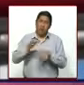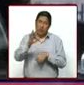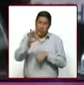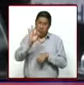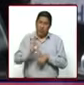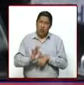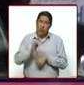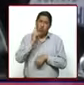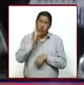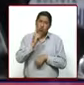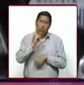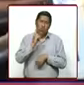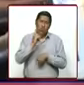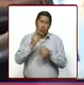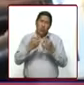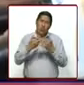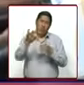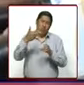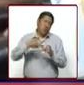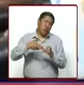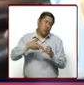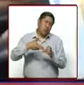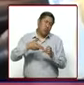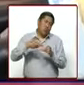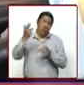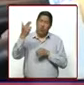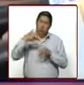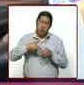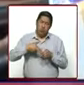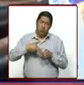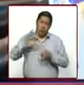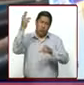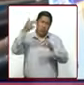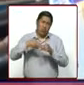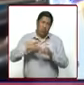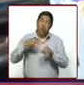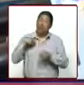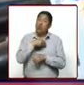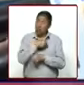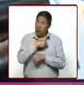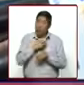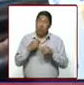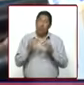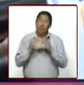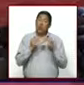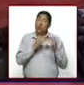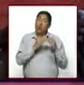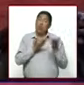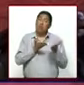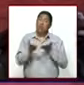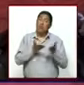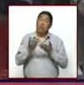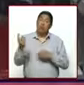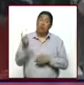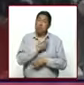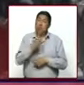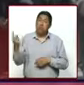público una máquina por lo menos para poder abastecer, porque nosotros como transporte urbano hacemos el servicio.